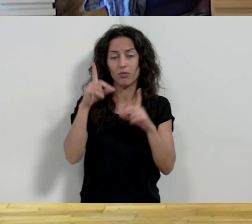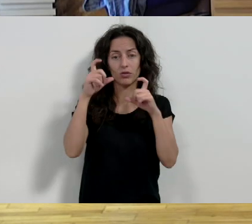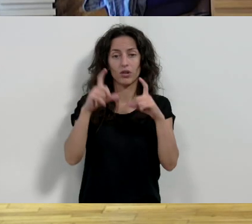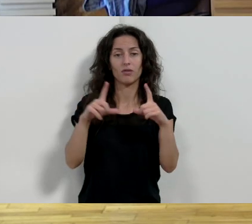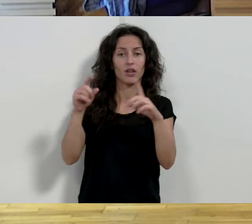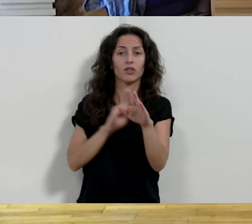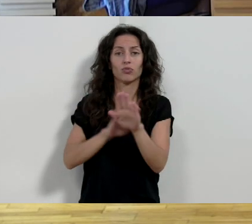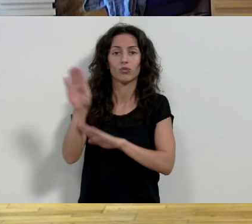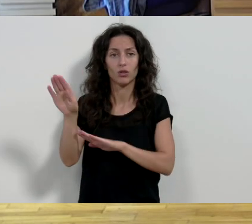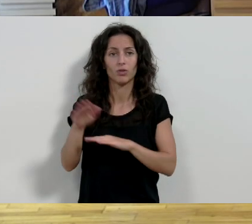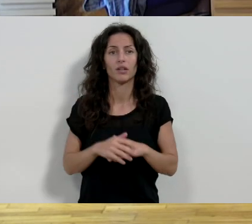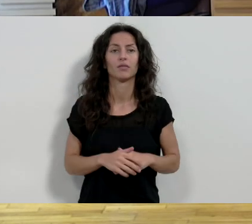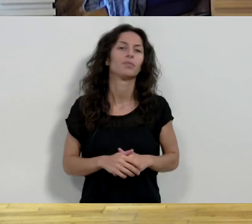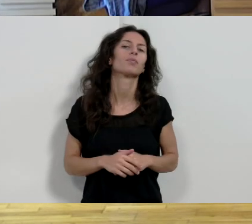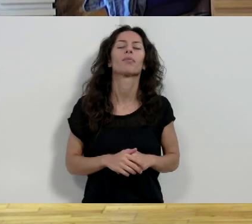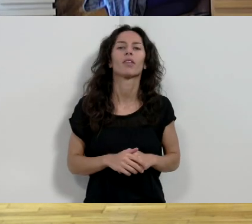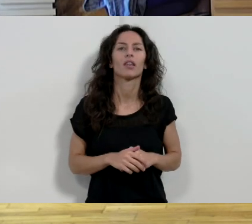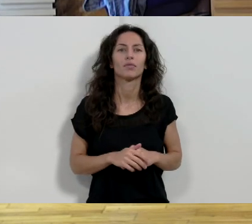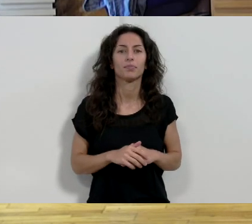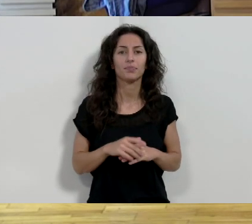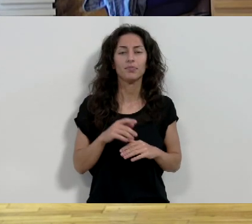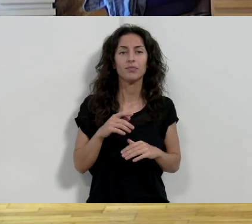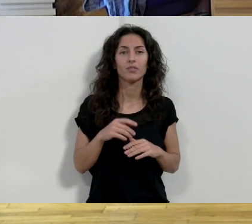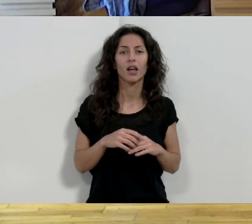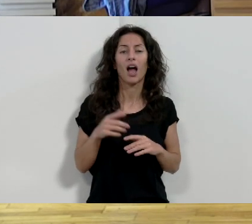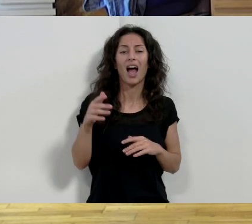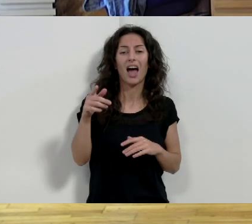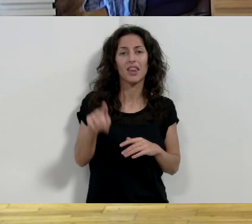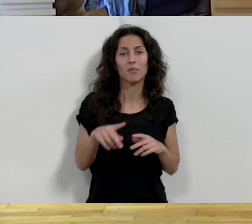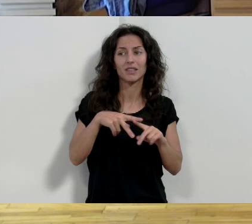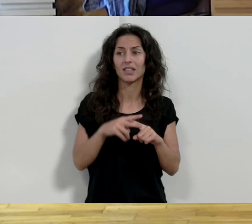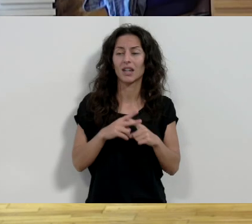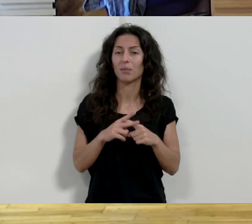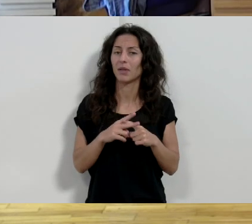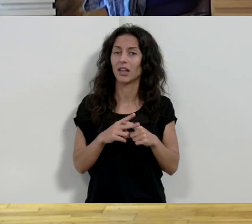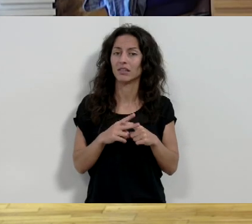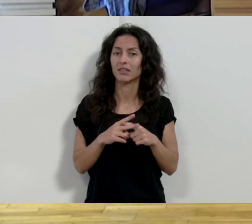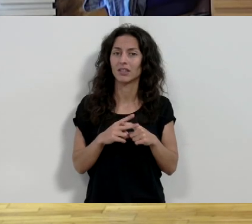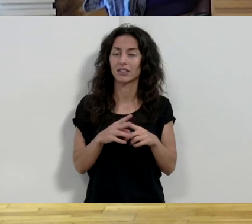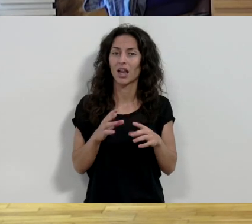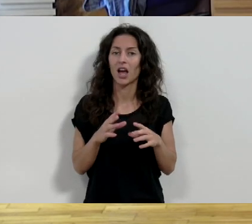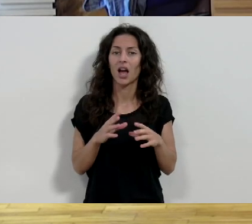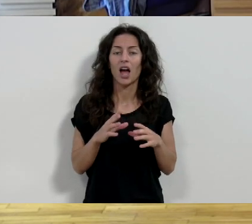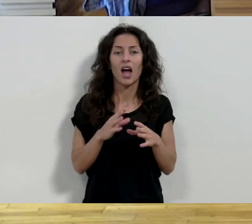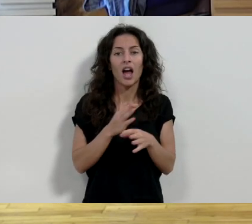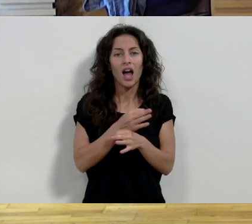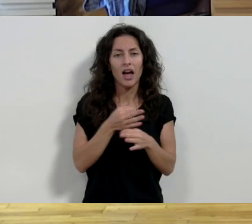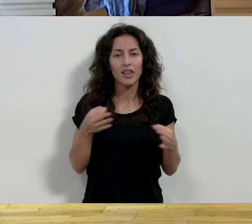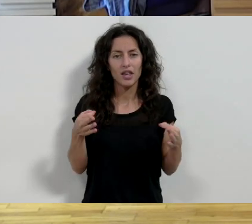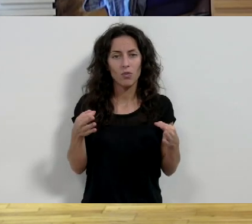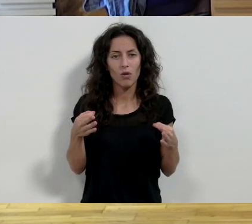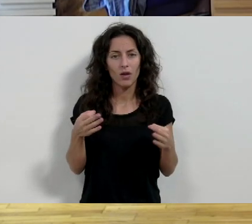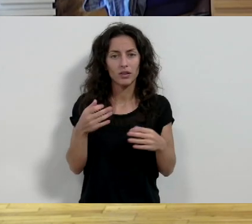unos medios materiales espectaculares. Es que 1,5 millones han invertido desde que llegó el